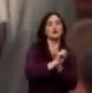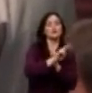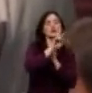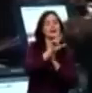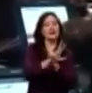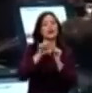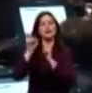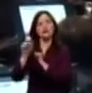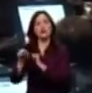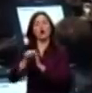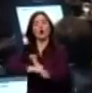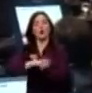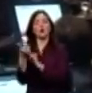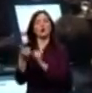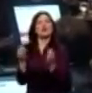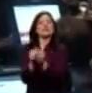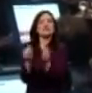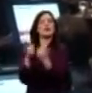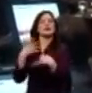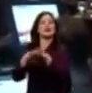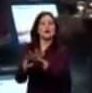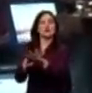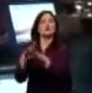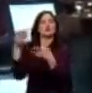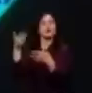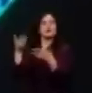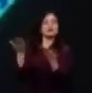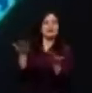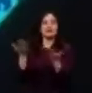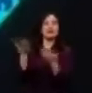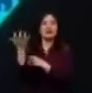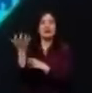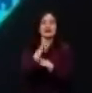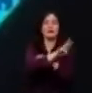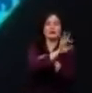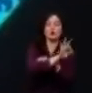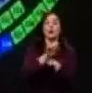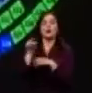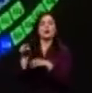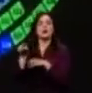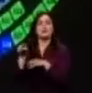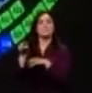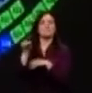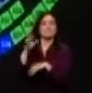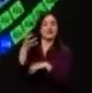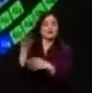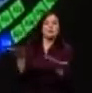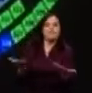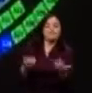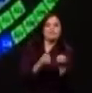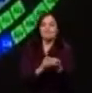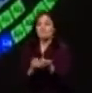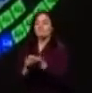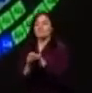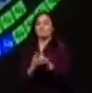49 votos, y César Solórzano del Bloque de Integración, que apenas contó con 15 votos afirmativos, por lo que al no haber el apoyo,